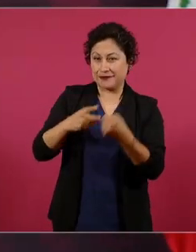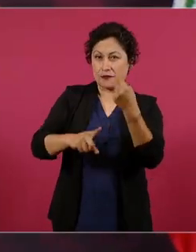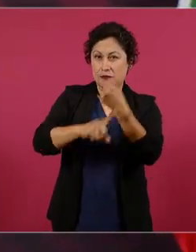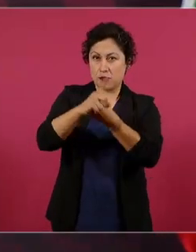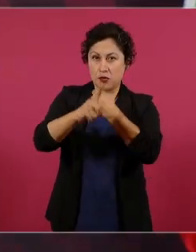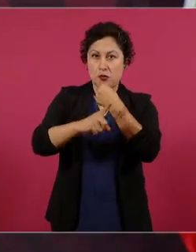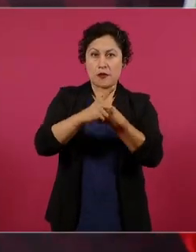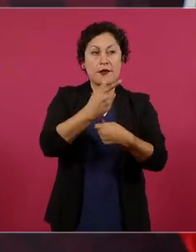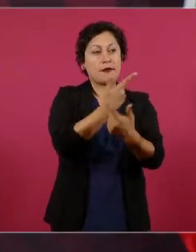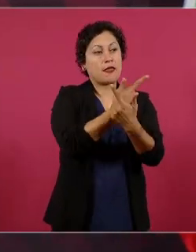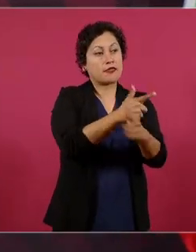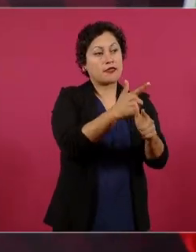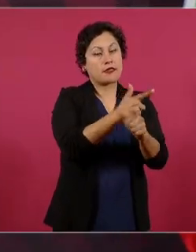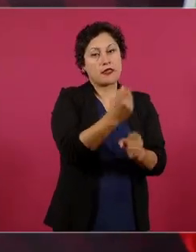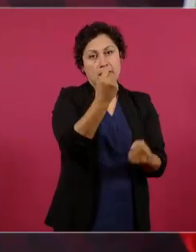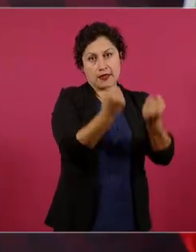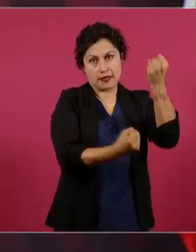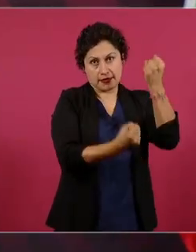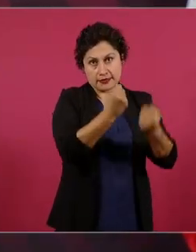taxistas